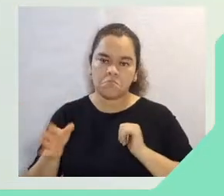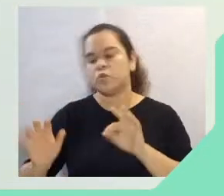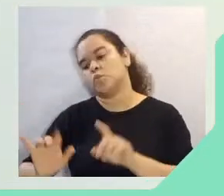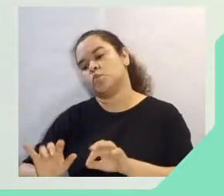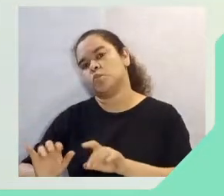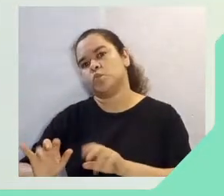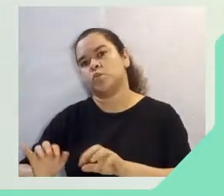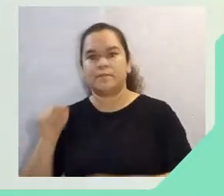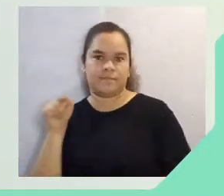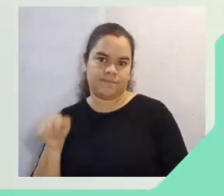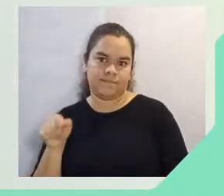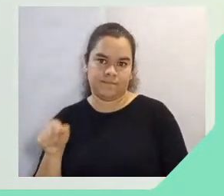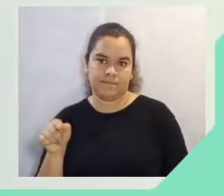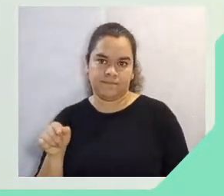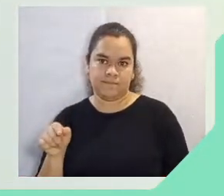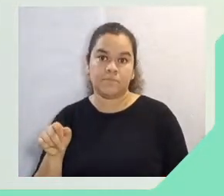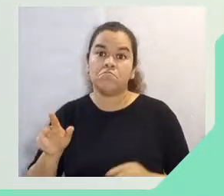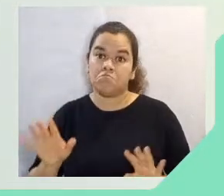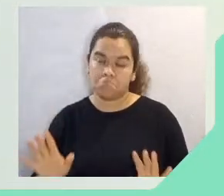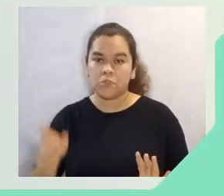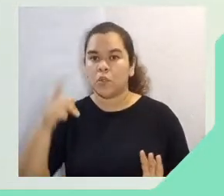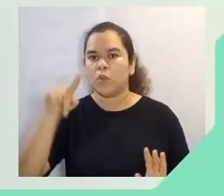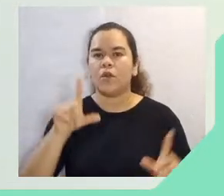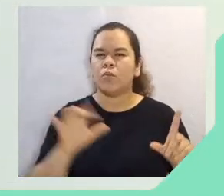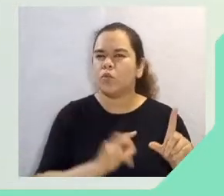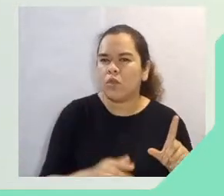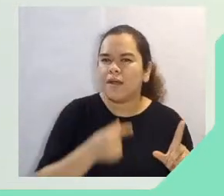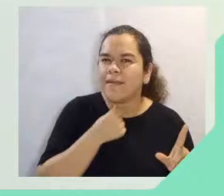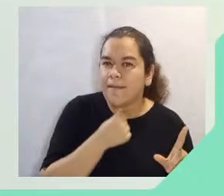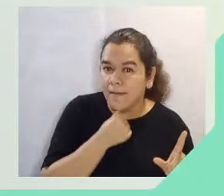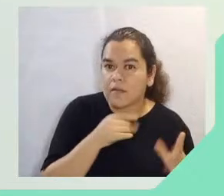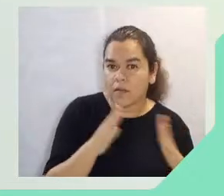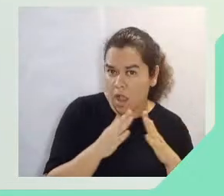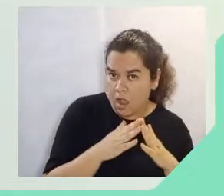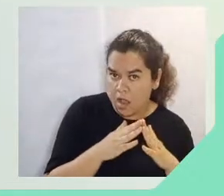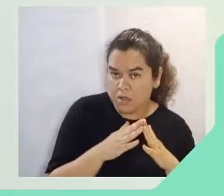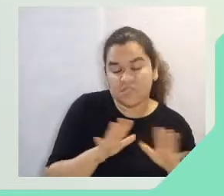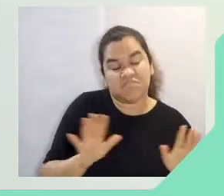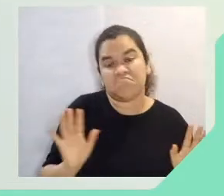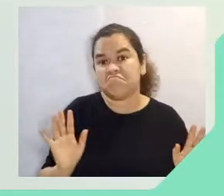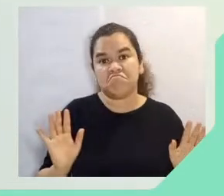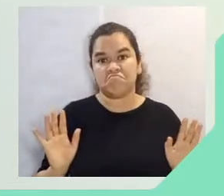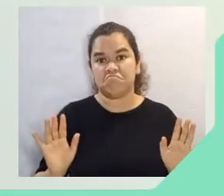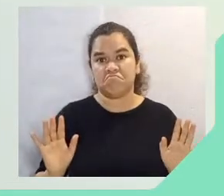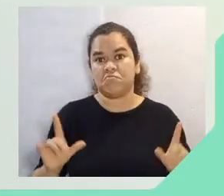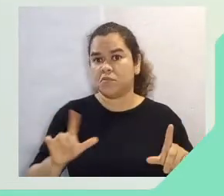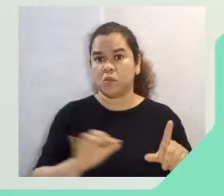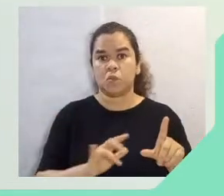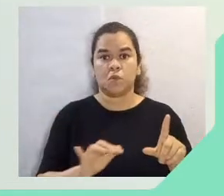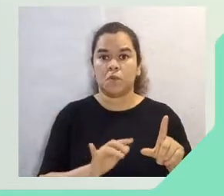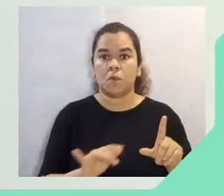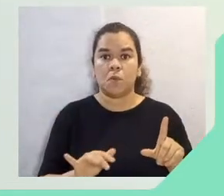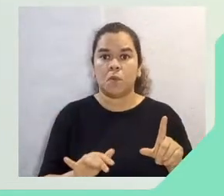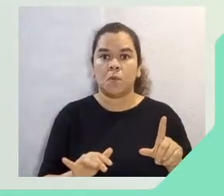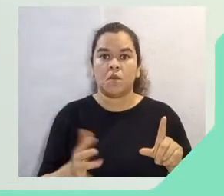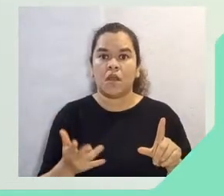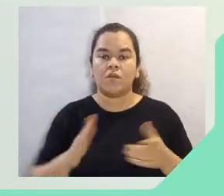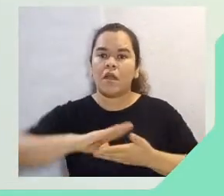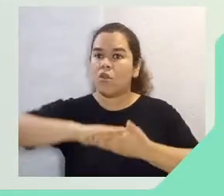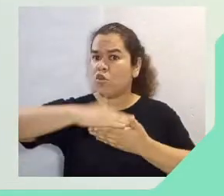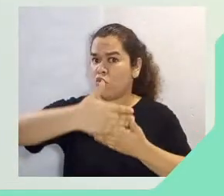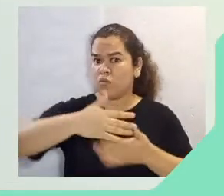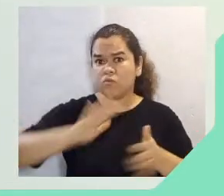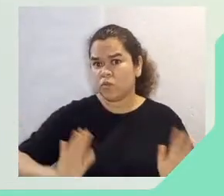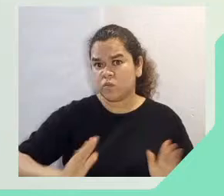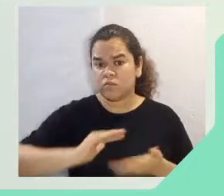ahí. En el caso de querer adquirir una computadora, solamente es necesaria una computadora, no una